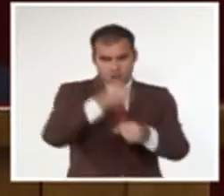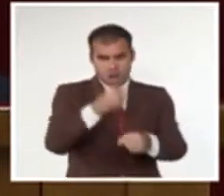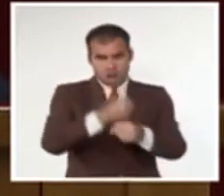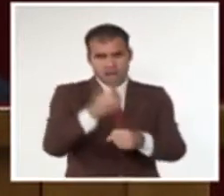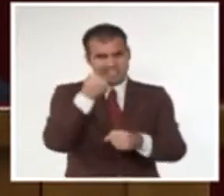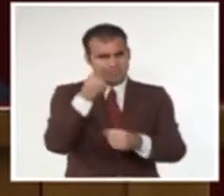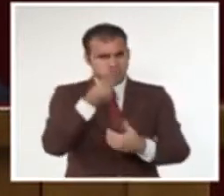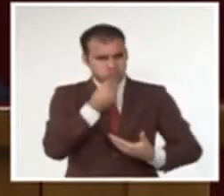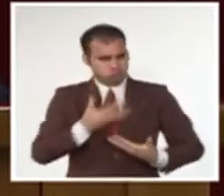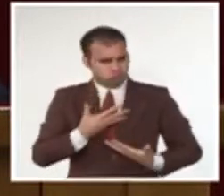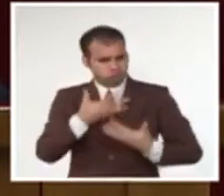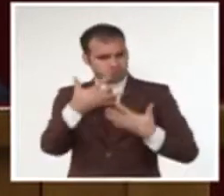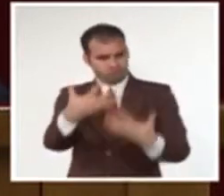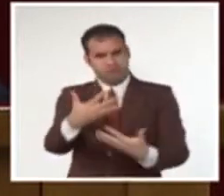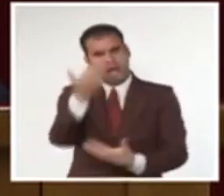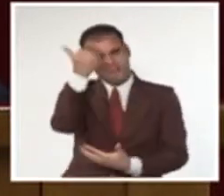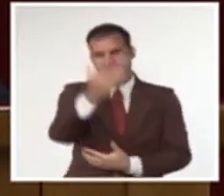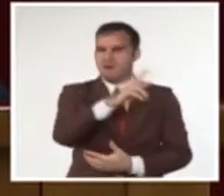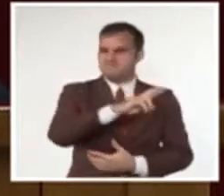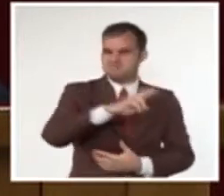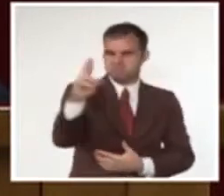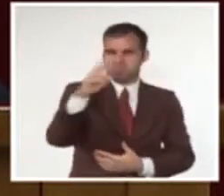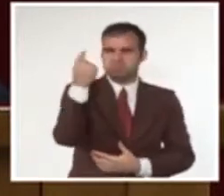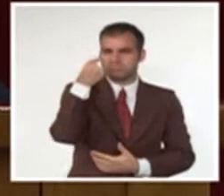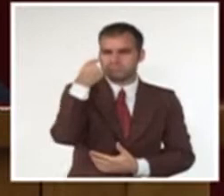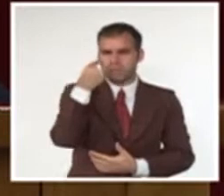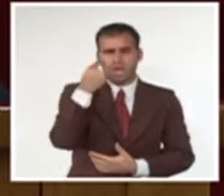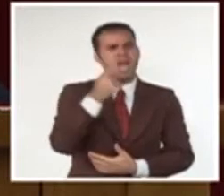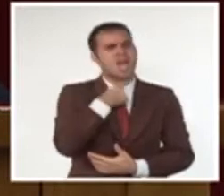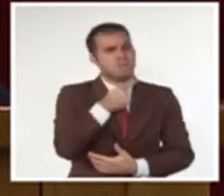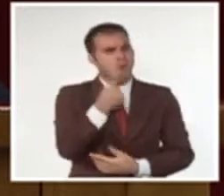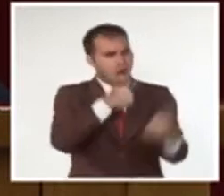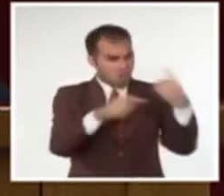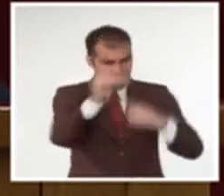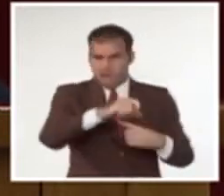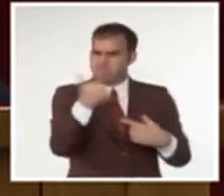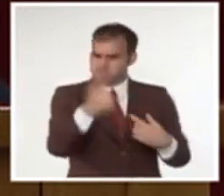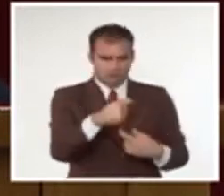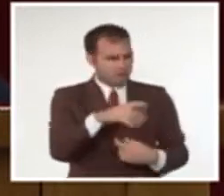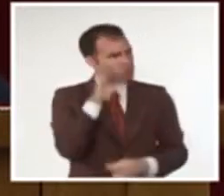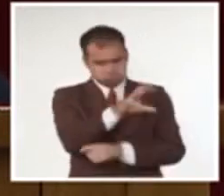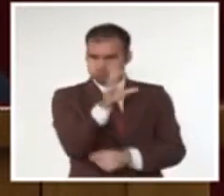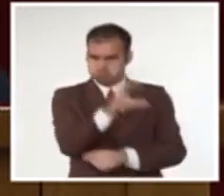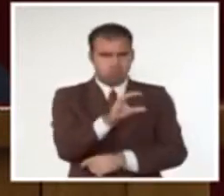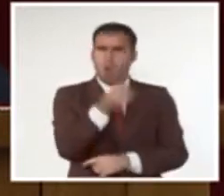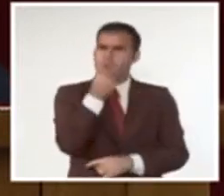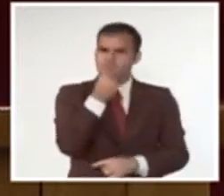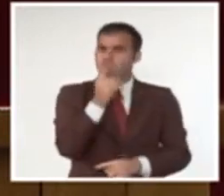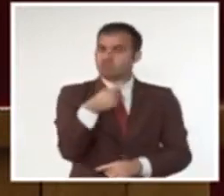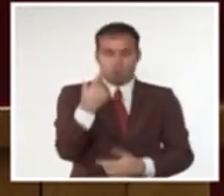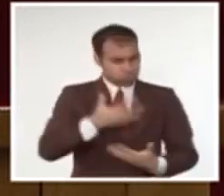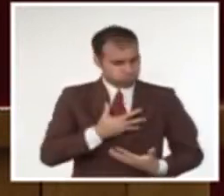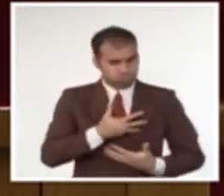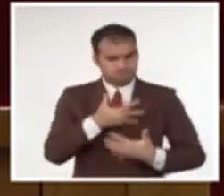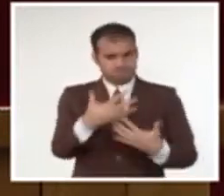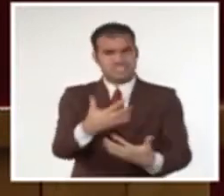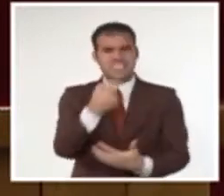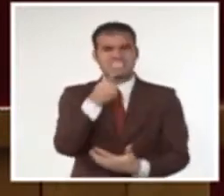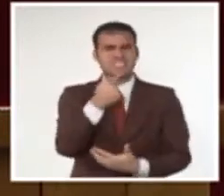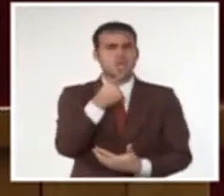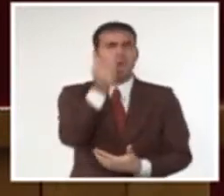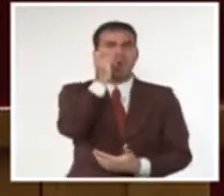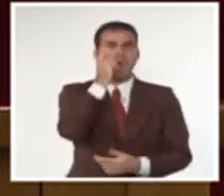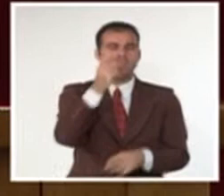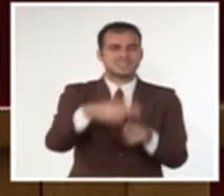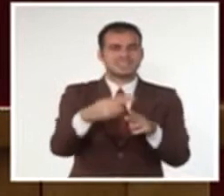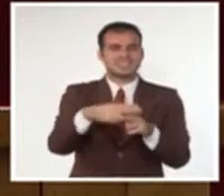y a la revolución, con mirada crítica y autocrítica, pero siempre comprometida, como lo hiciera el trovador nuestro